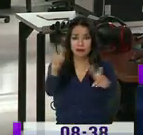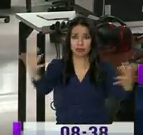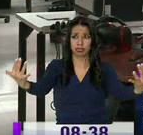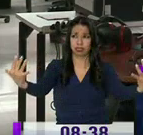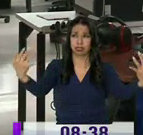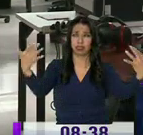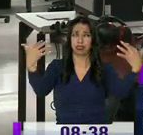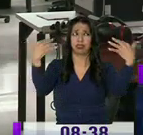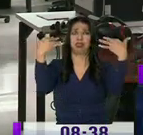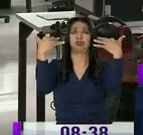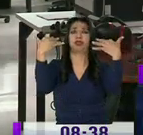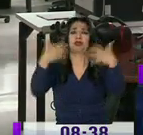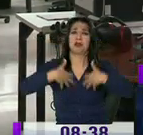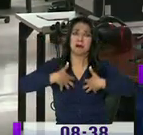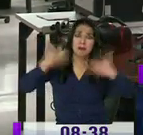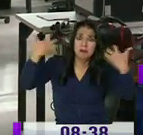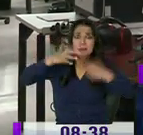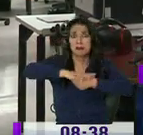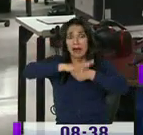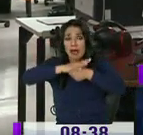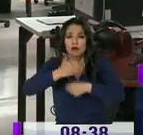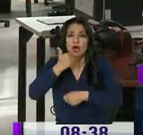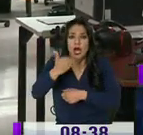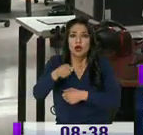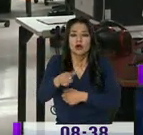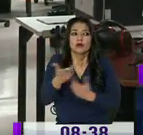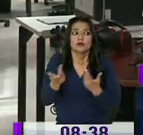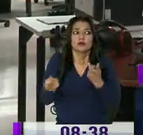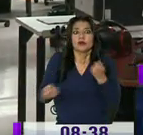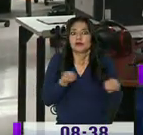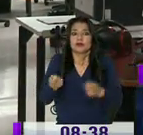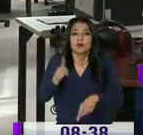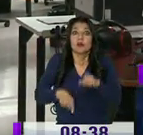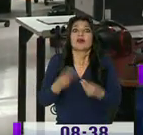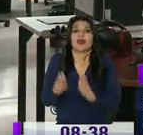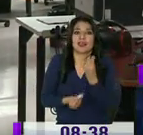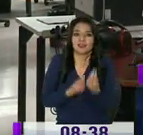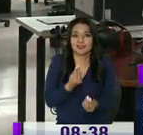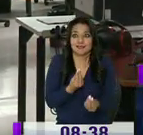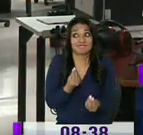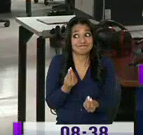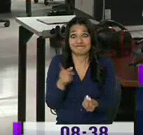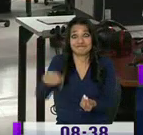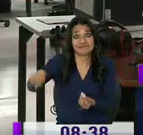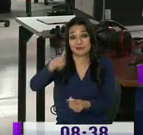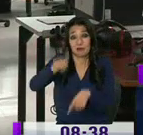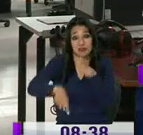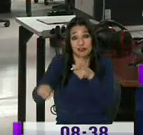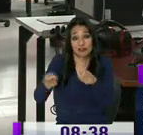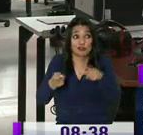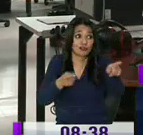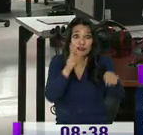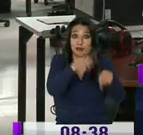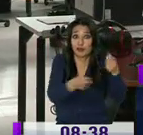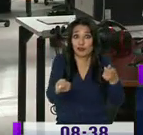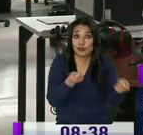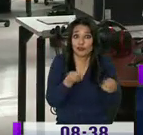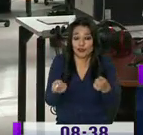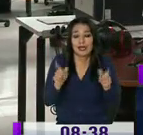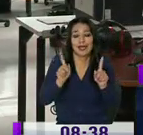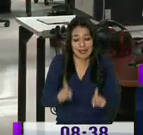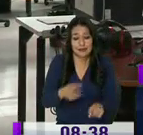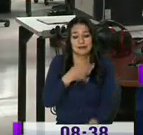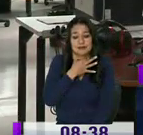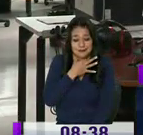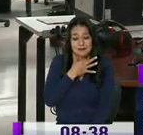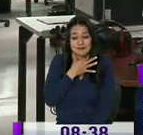pronto se les podía ir de la mano a los directivos y no podíamos hacer nada, ni ellos tampoco. Entonces eran los momentos que vivíamos de desesperación